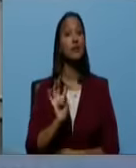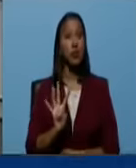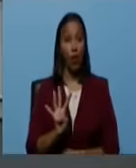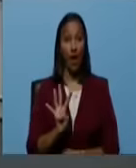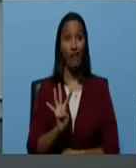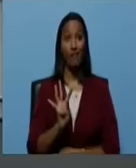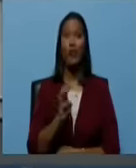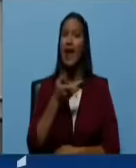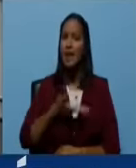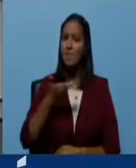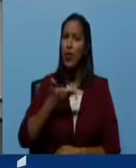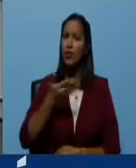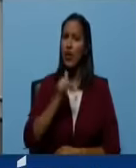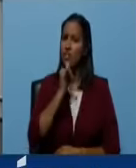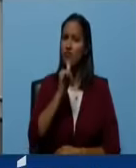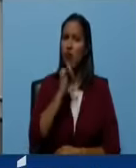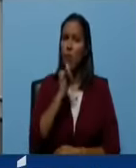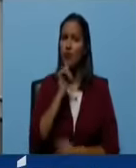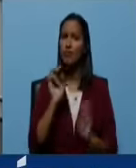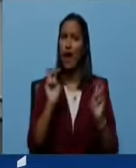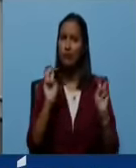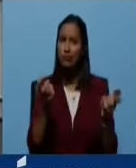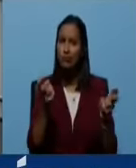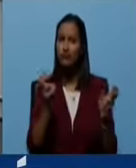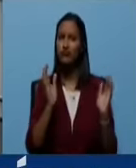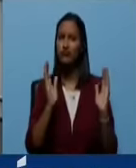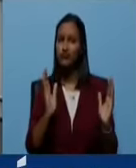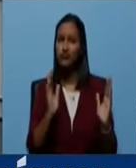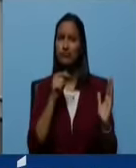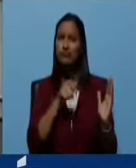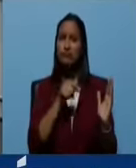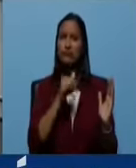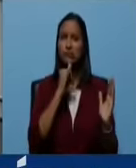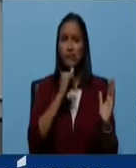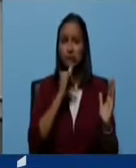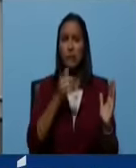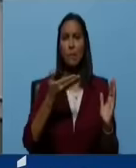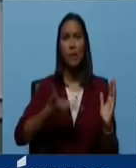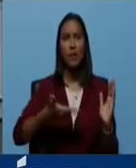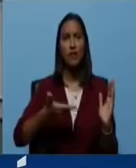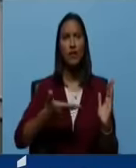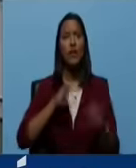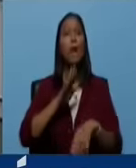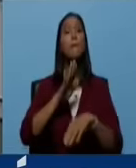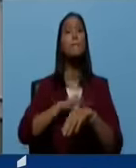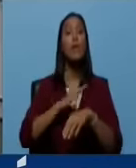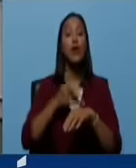preámbulo, a través del cual, ejerciendo un derecho,